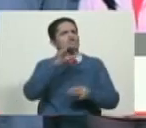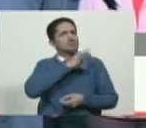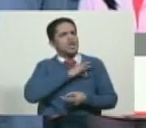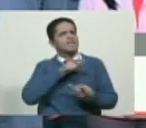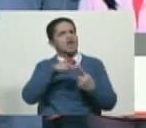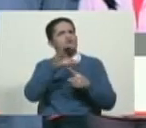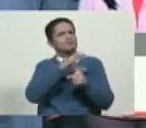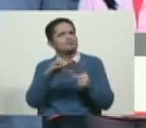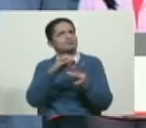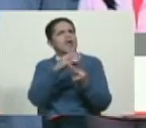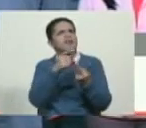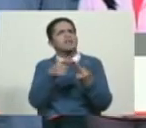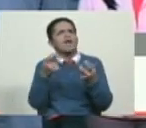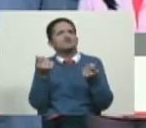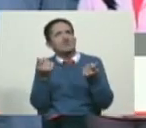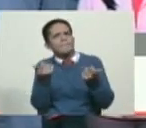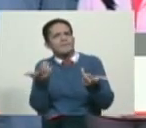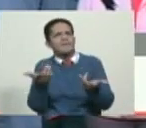lo económico,